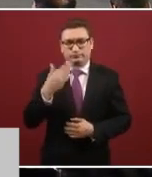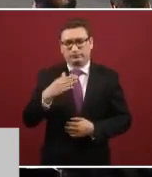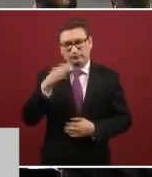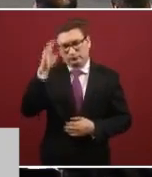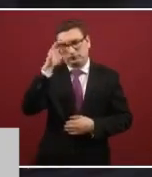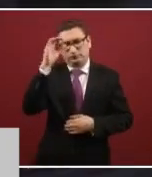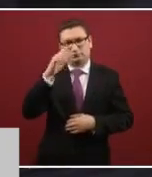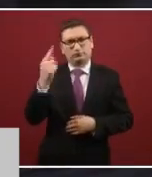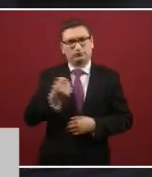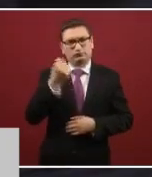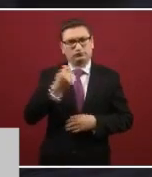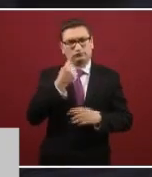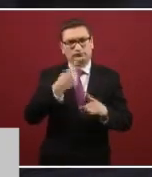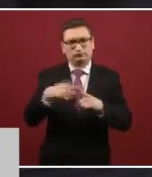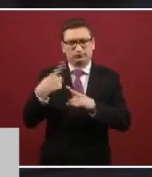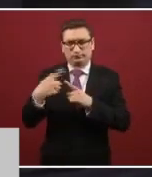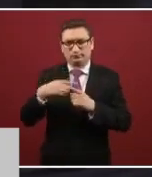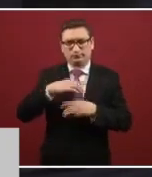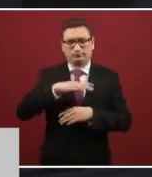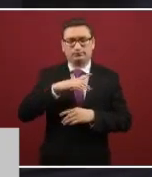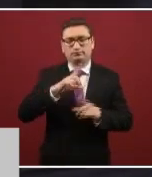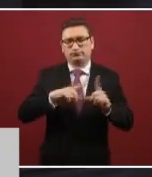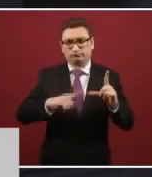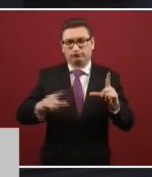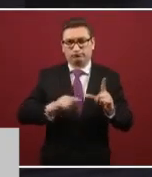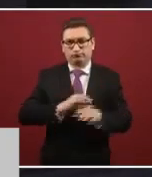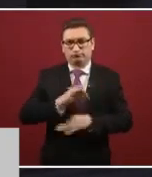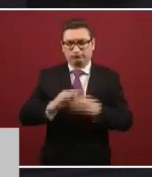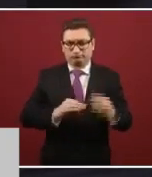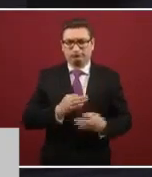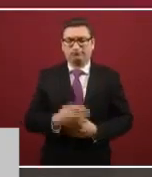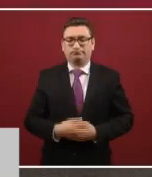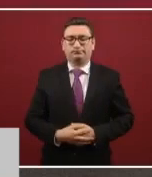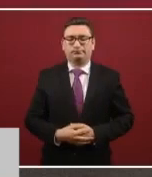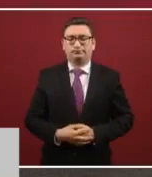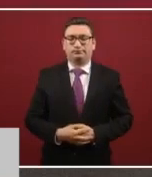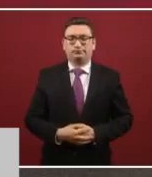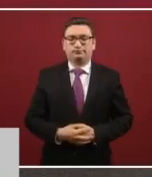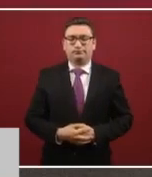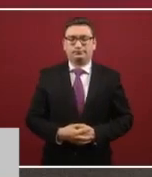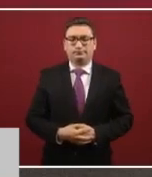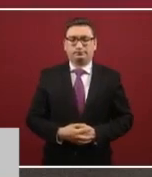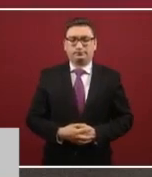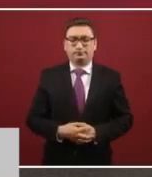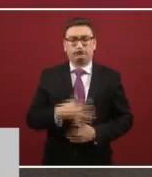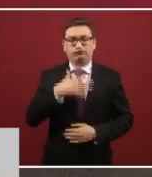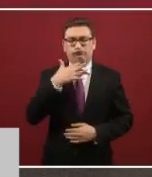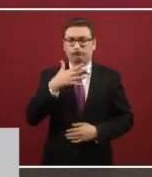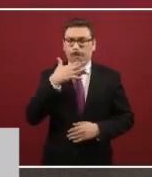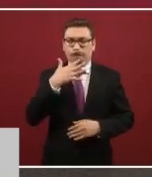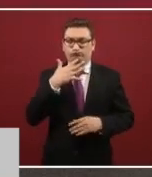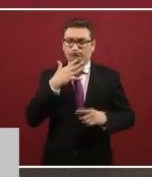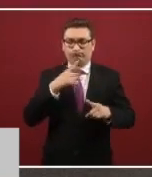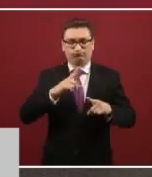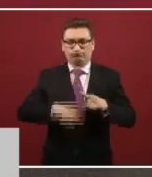Se trabaja en encontrar un entendimiento para la entrega de fertilizante y se tiene un avance del 20% el día de hoy.